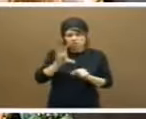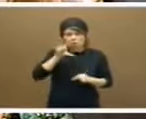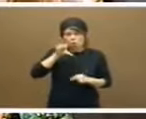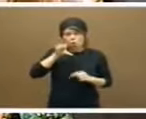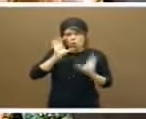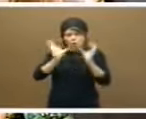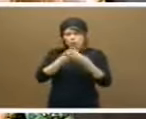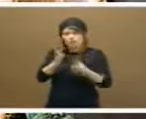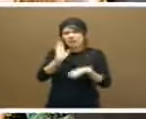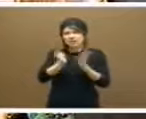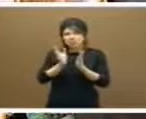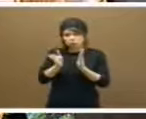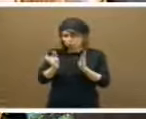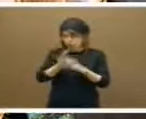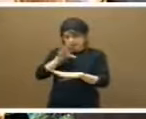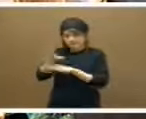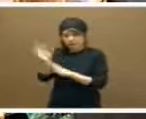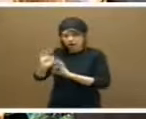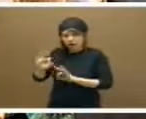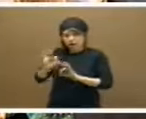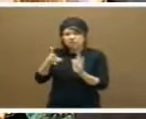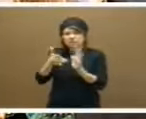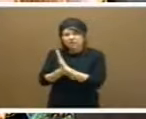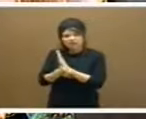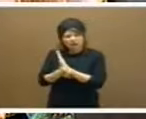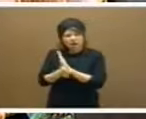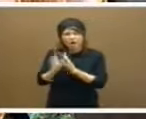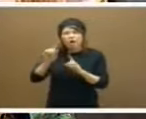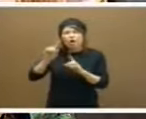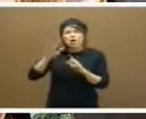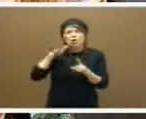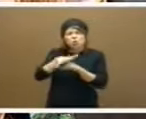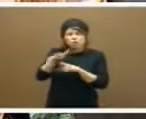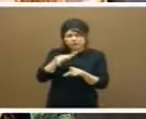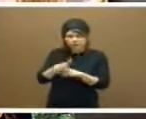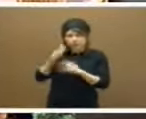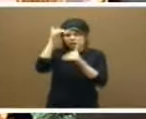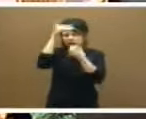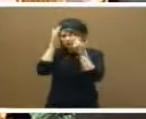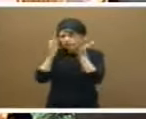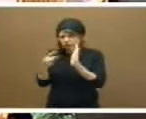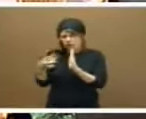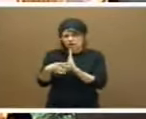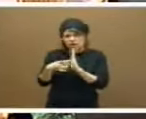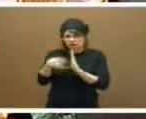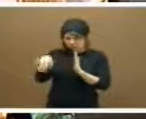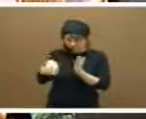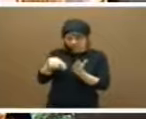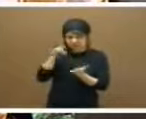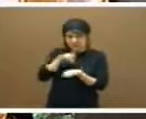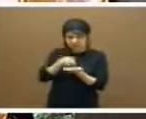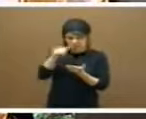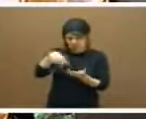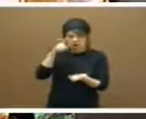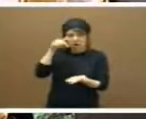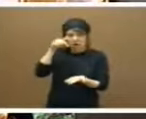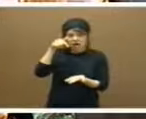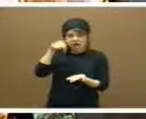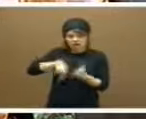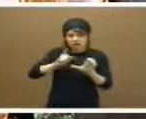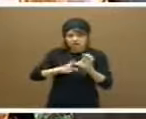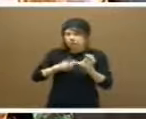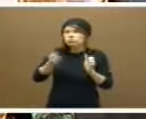comunidad terapéutica no repercutirá a la calidad de la atención de los usuarios que requieren este servicio en Extremadura, este grupo también